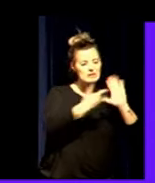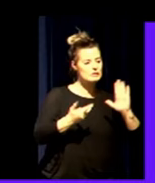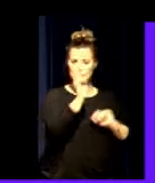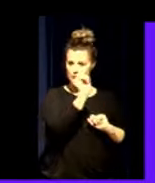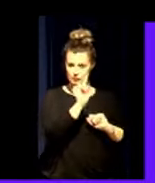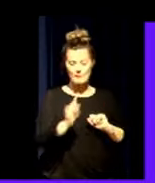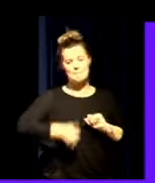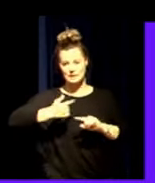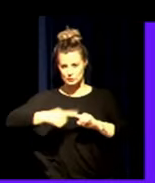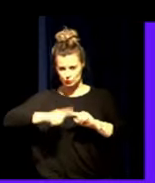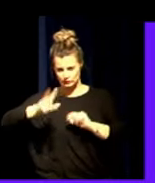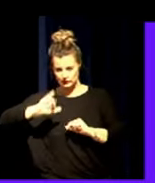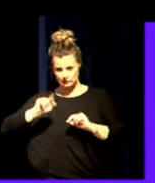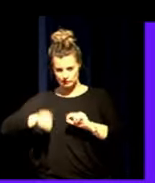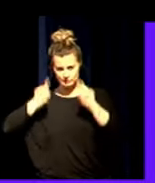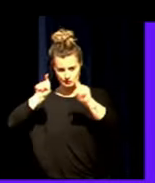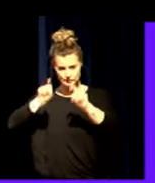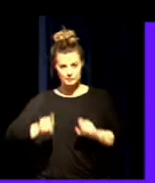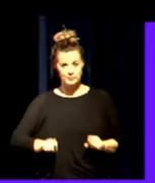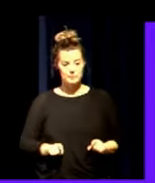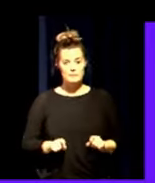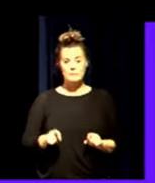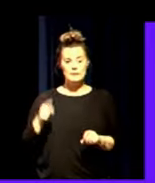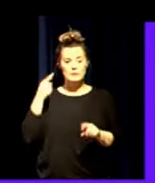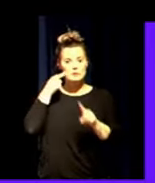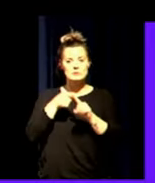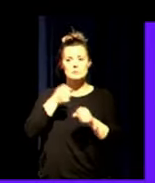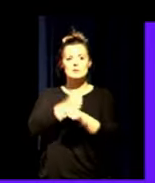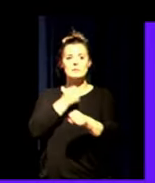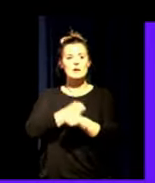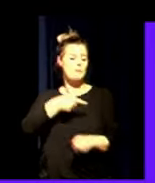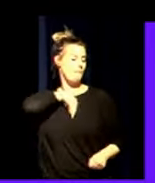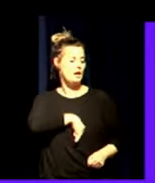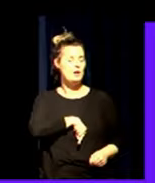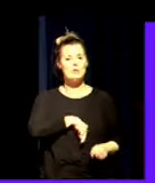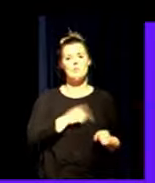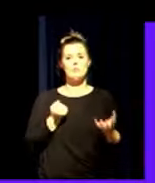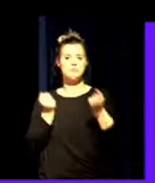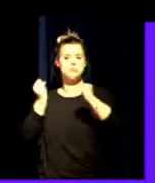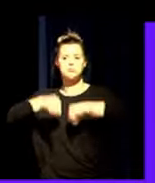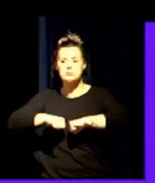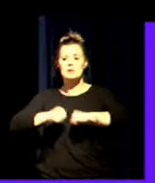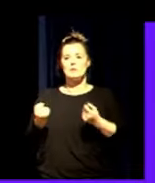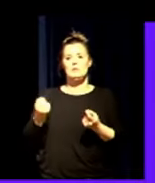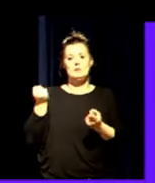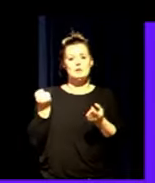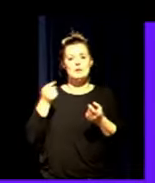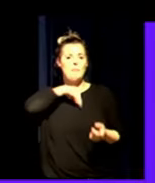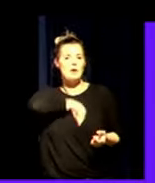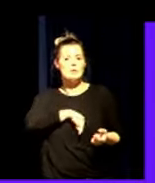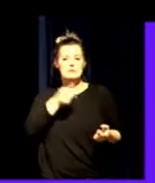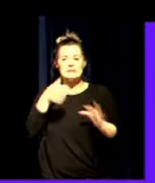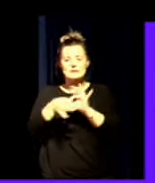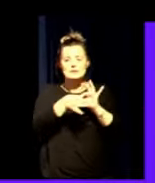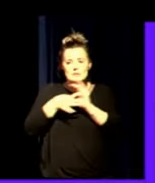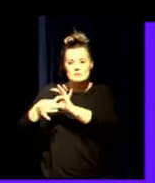participación en los equipos de ayuda, ¿no? Para trabajar valores democráticos, para trabajar valores de cohesión, para trabajar